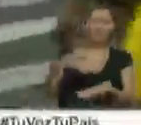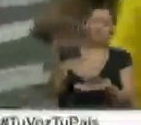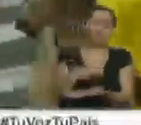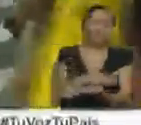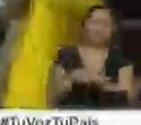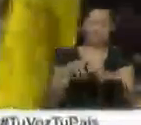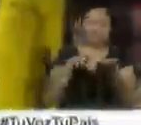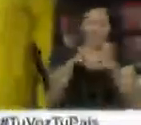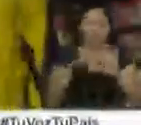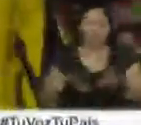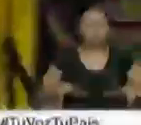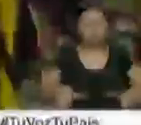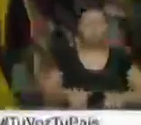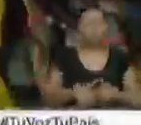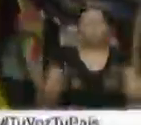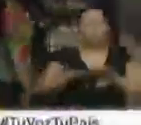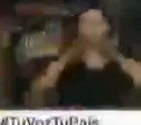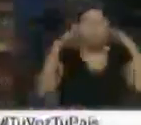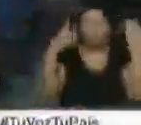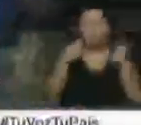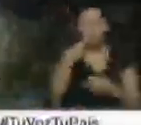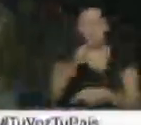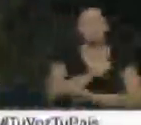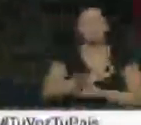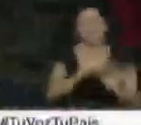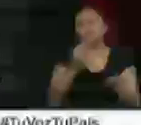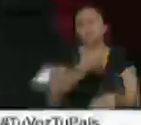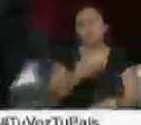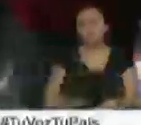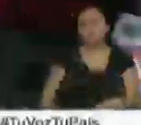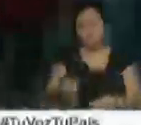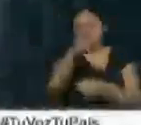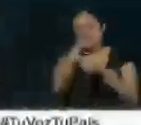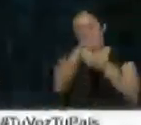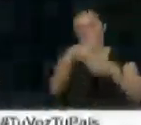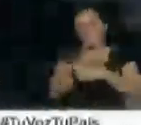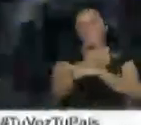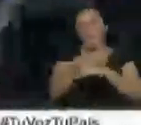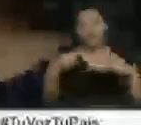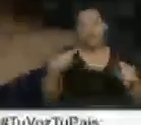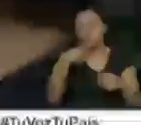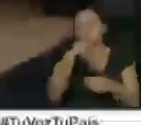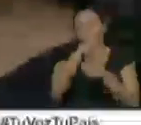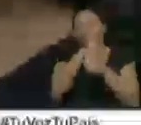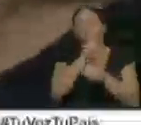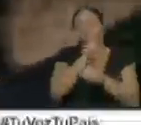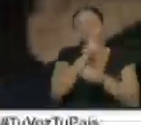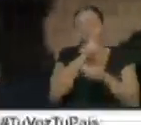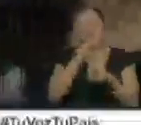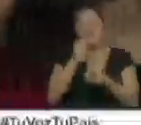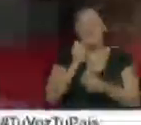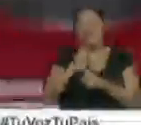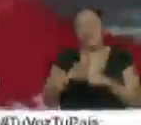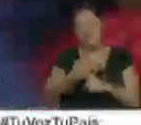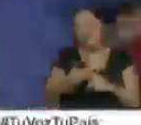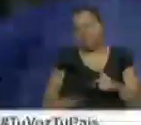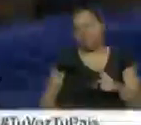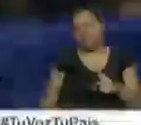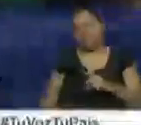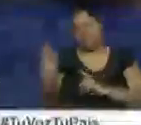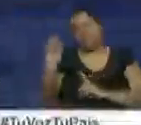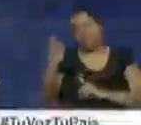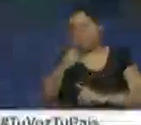corrupción. Según el diario O Globo, el mandatario fue grabado en marzo mientras autorizaba comprar el silencio del expresidente de la Cámara